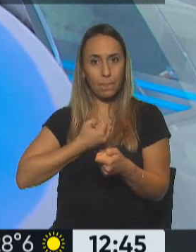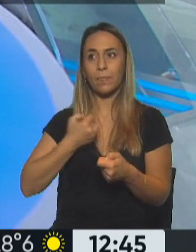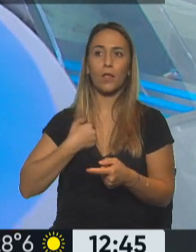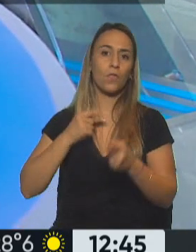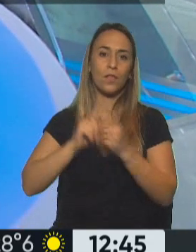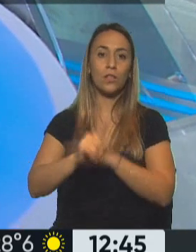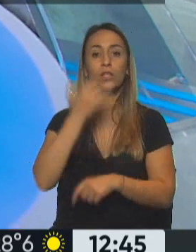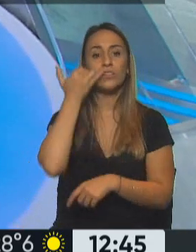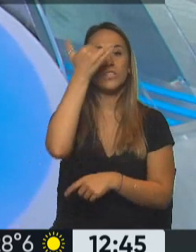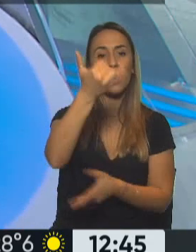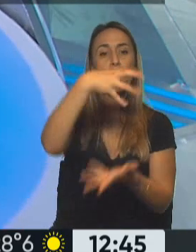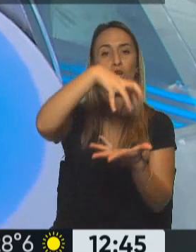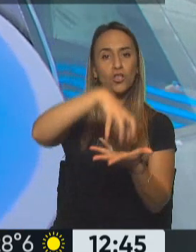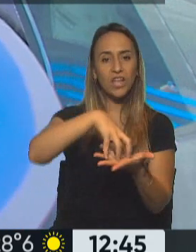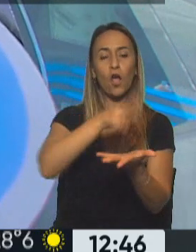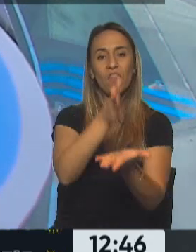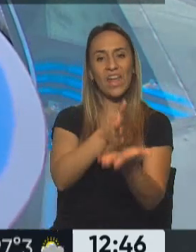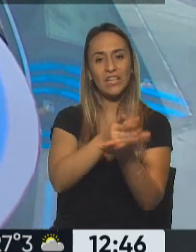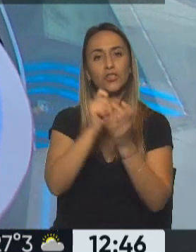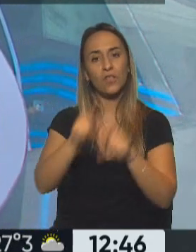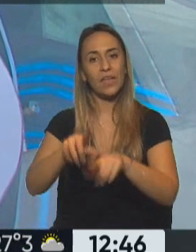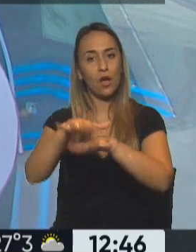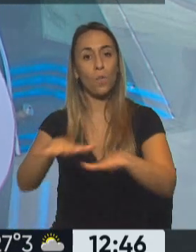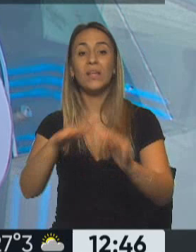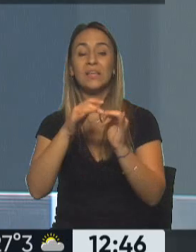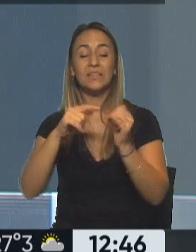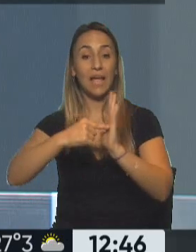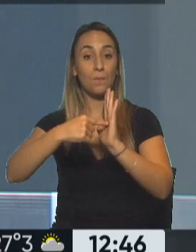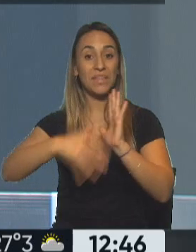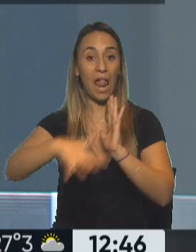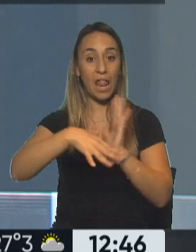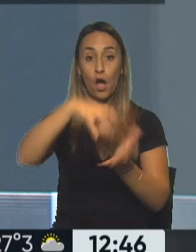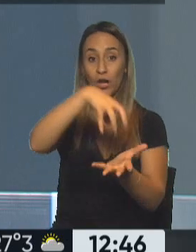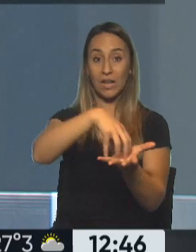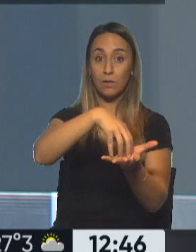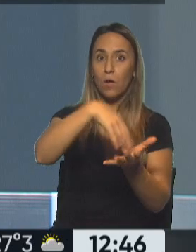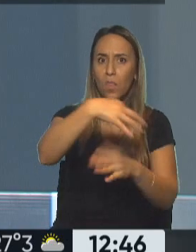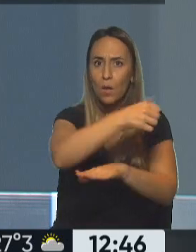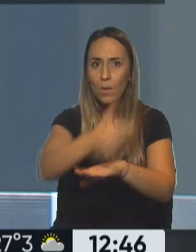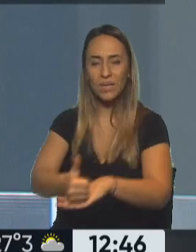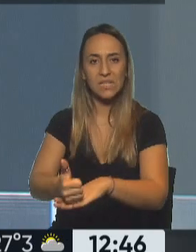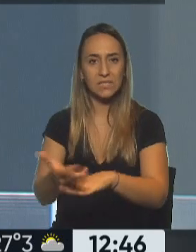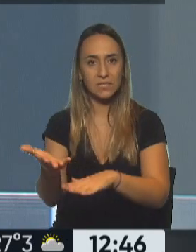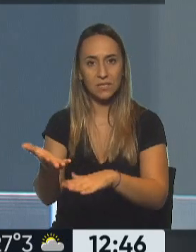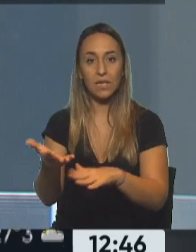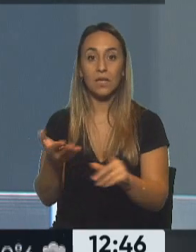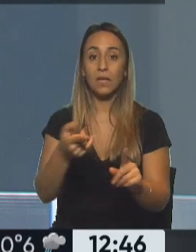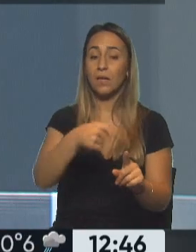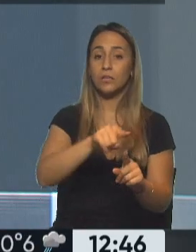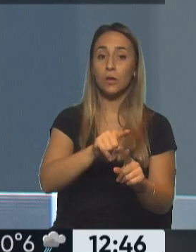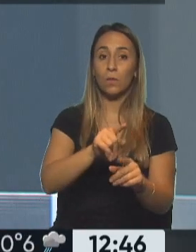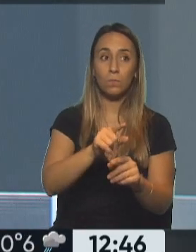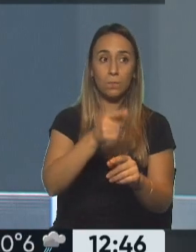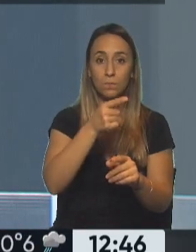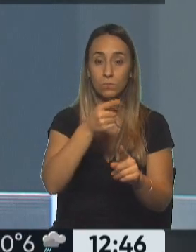llamo al Consejo de los Derechos de las Niñas, Niños y Adolescentes de la ciudad, que es el organismo que tenía que estar presente. Ellos no